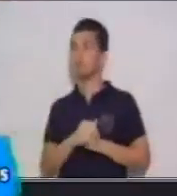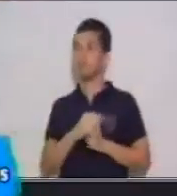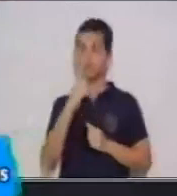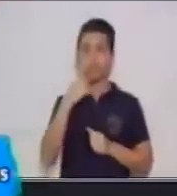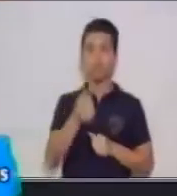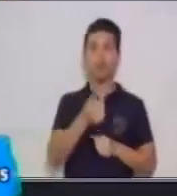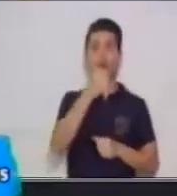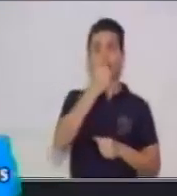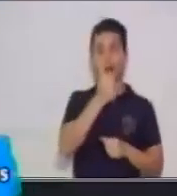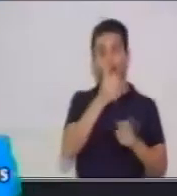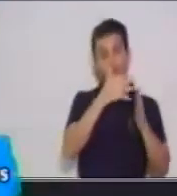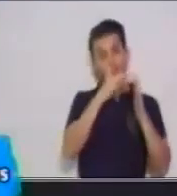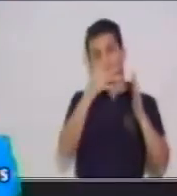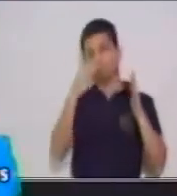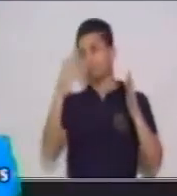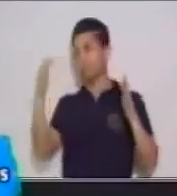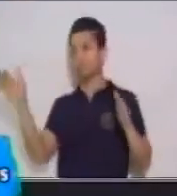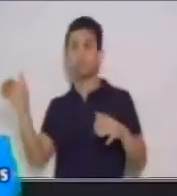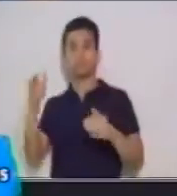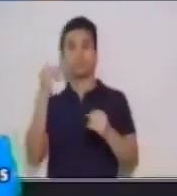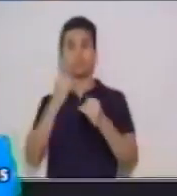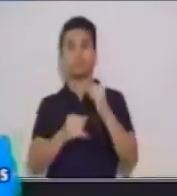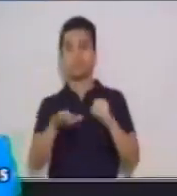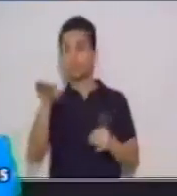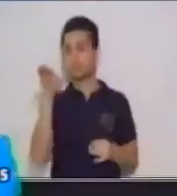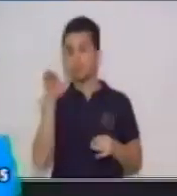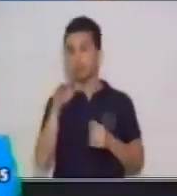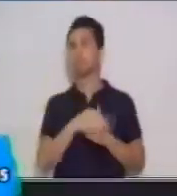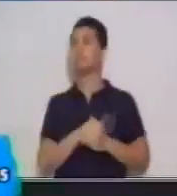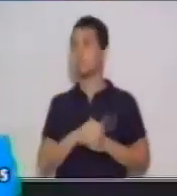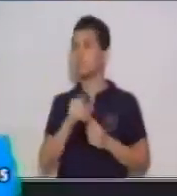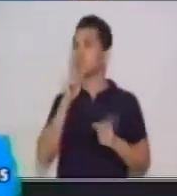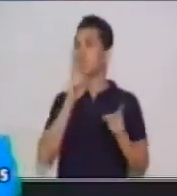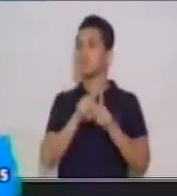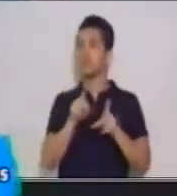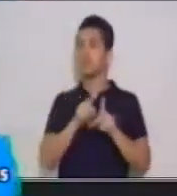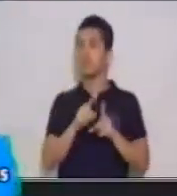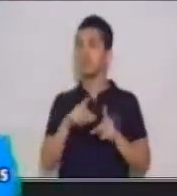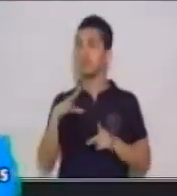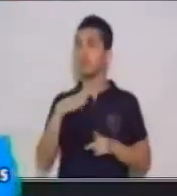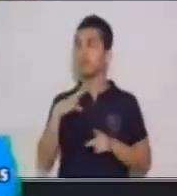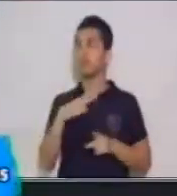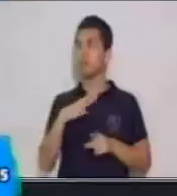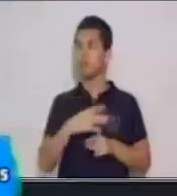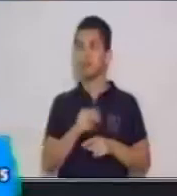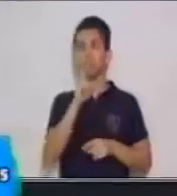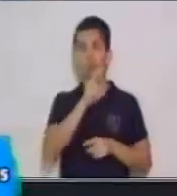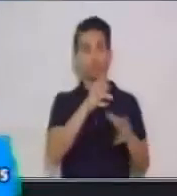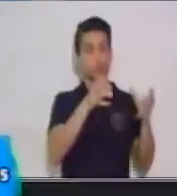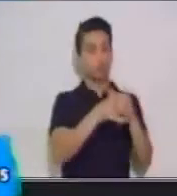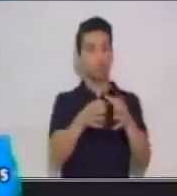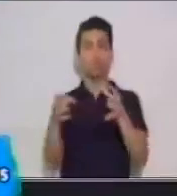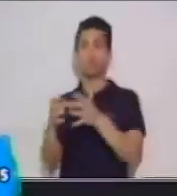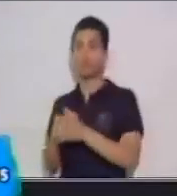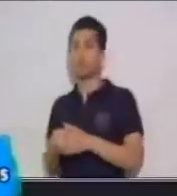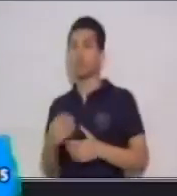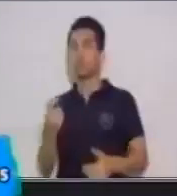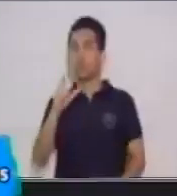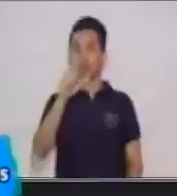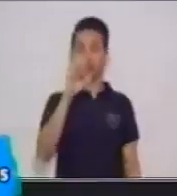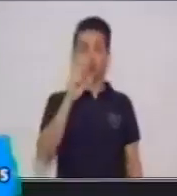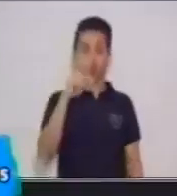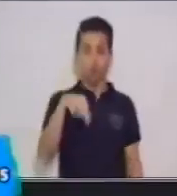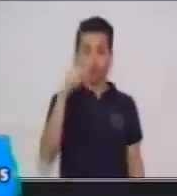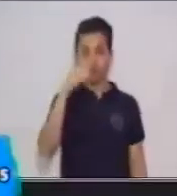y termina en la Z. Pero también vimos que se divide en dos grupos. Las